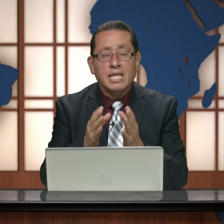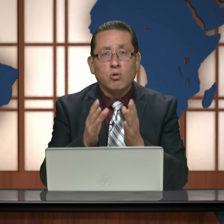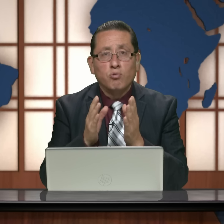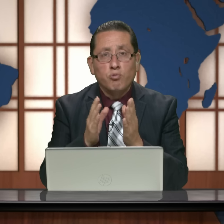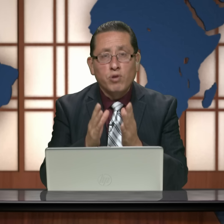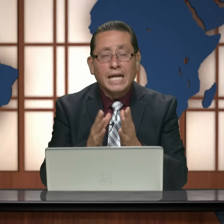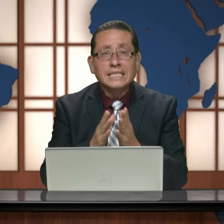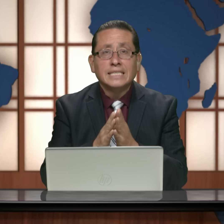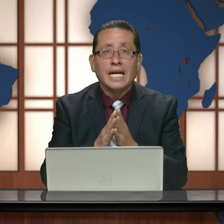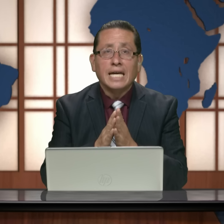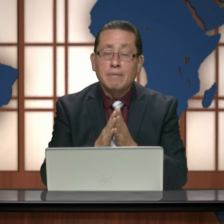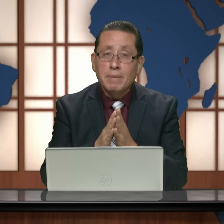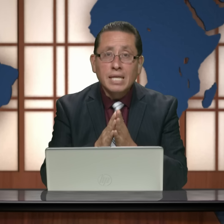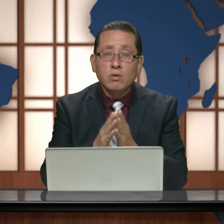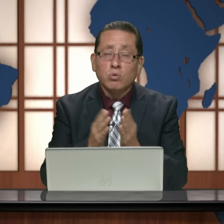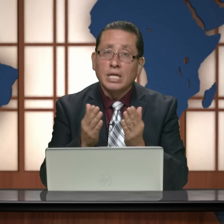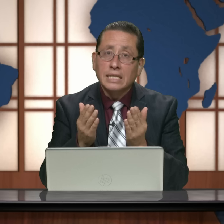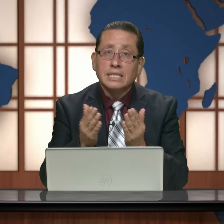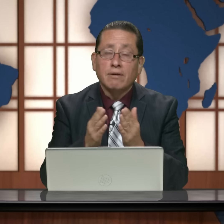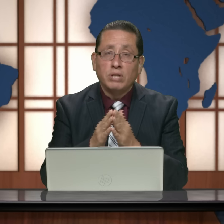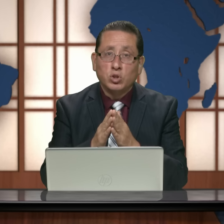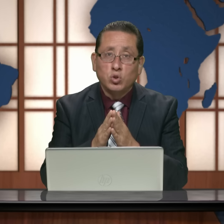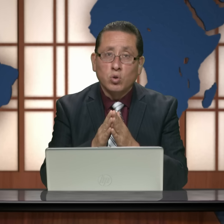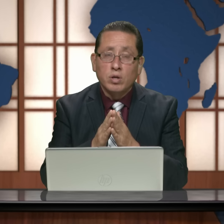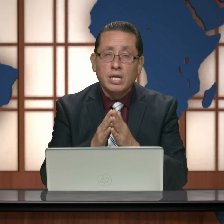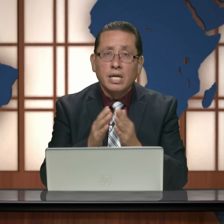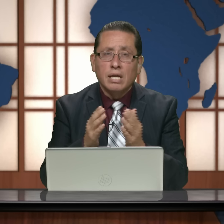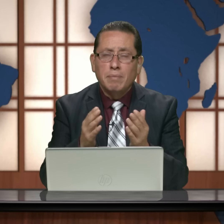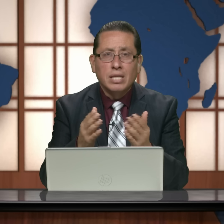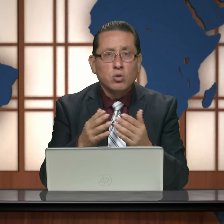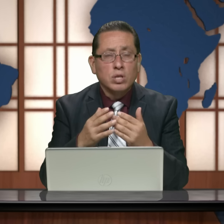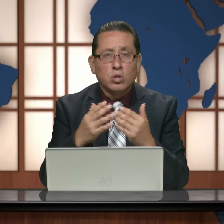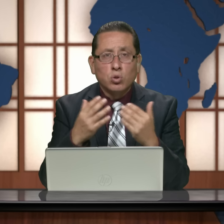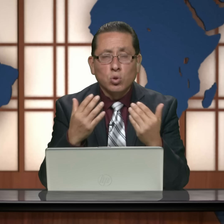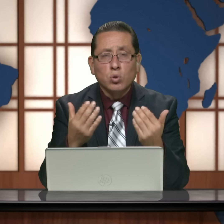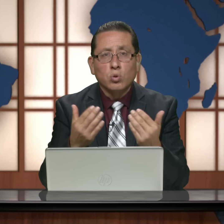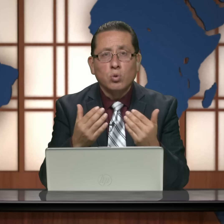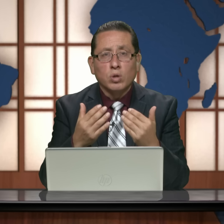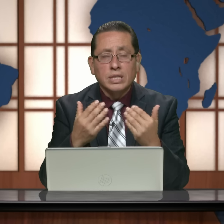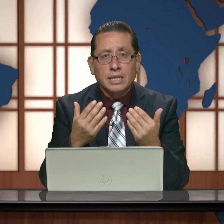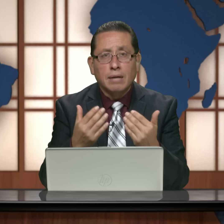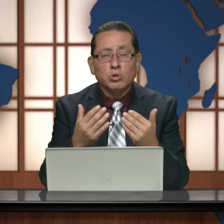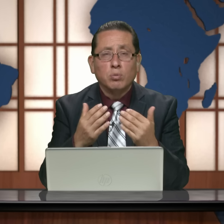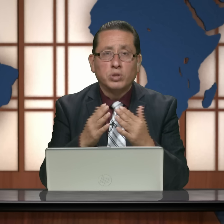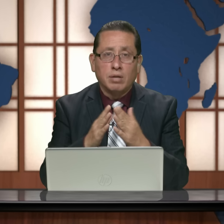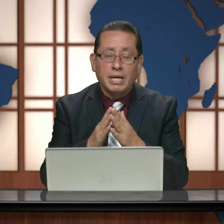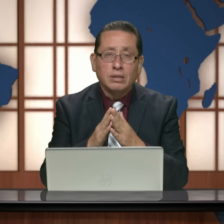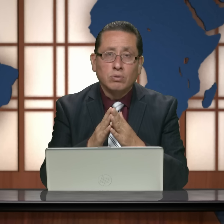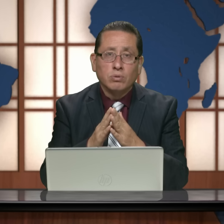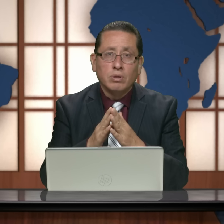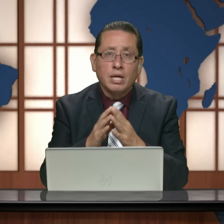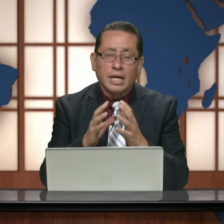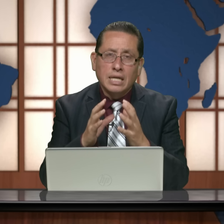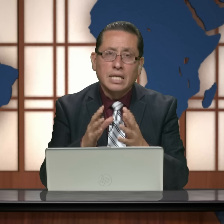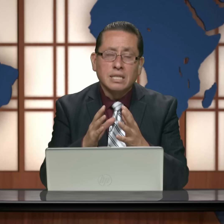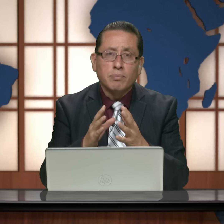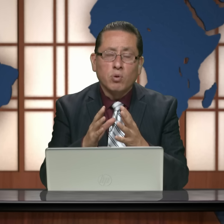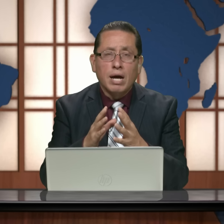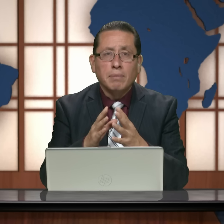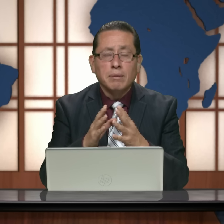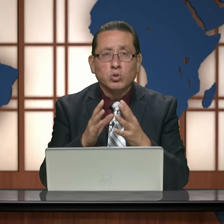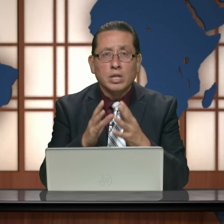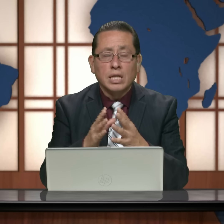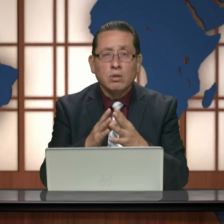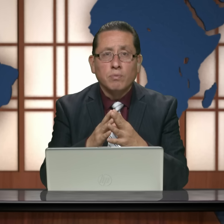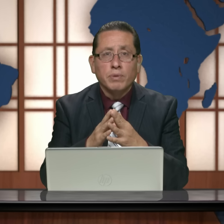fe, de confianza en medio de esta aflicción, en medio de todo lo que estamos observando. Aquí en este